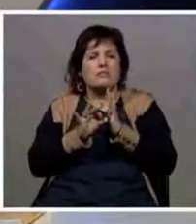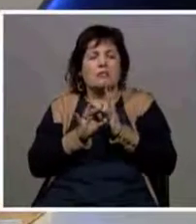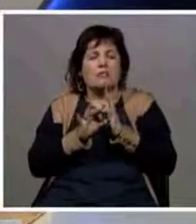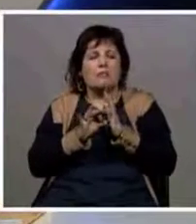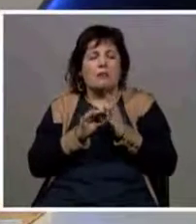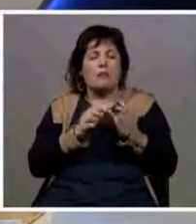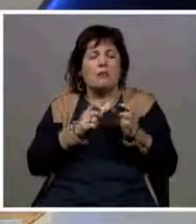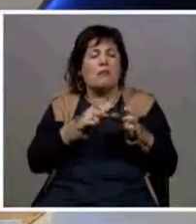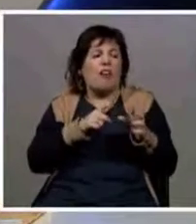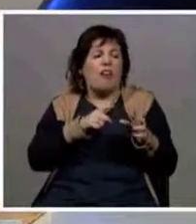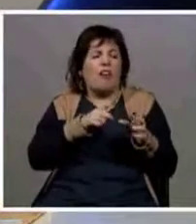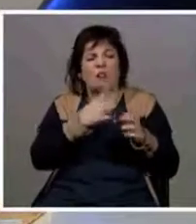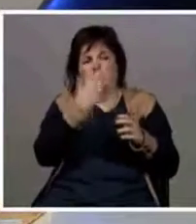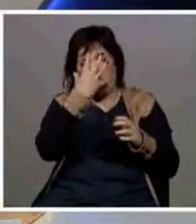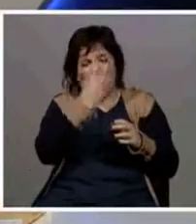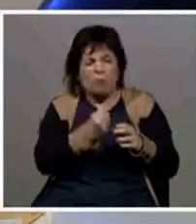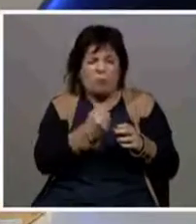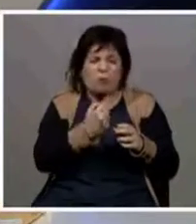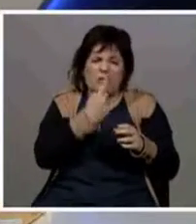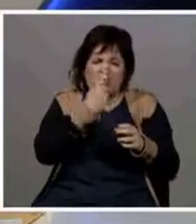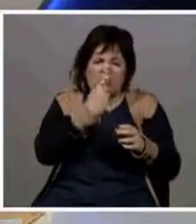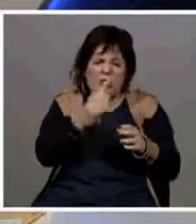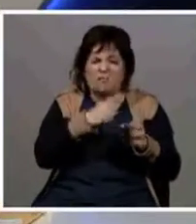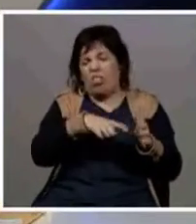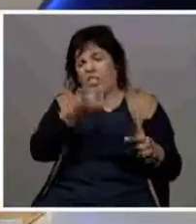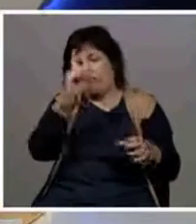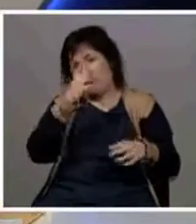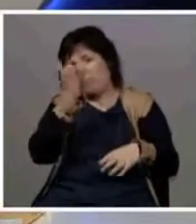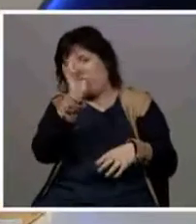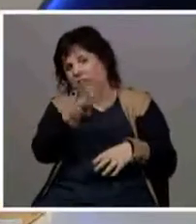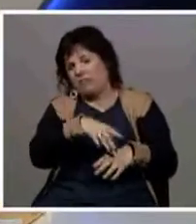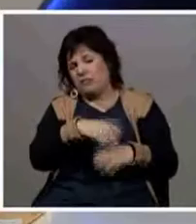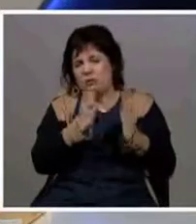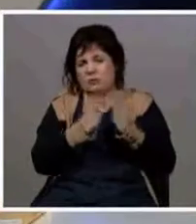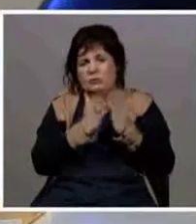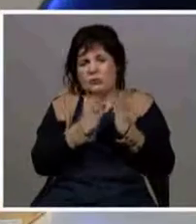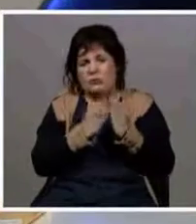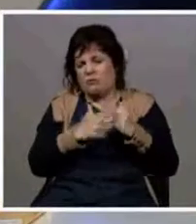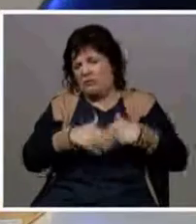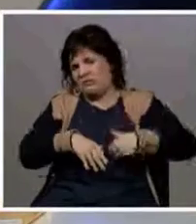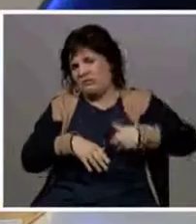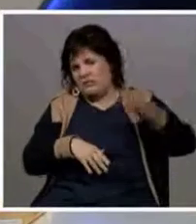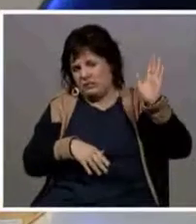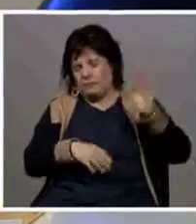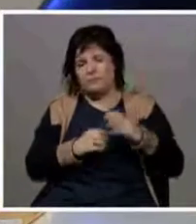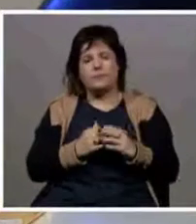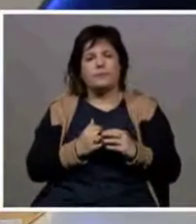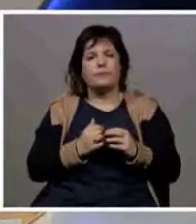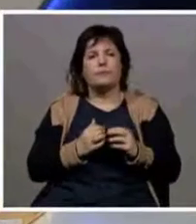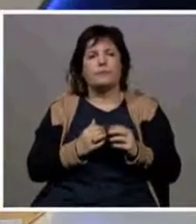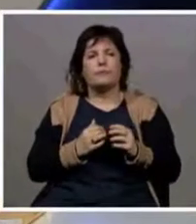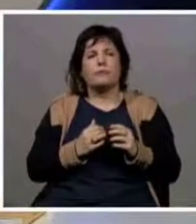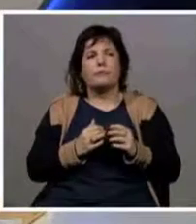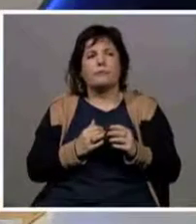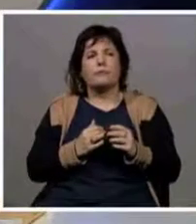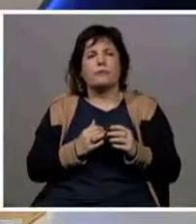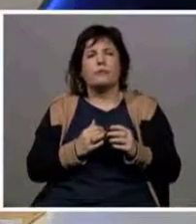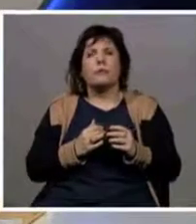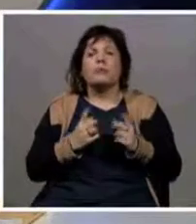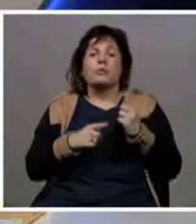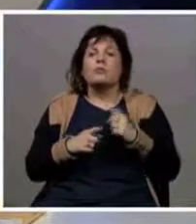retener esa es la mejor fórmula si son adolescentes que en determinado momento se desvincularon del sistema educativo y el